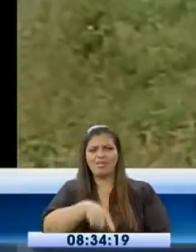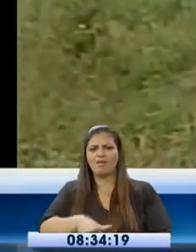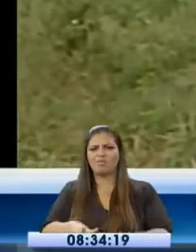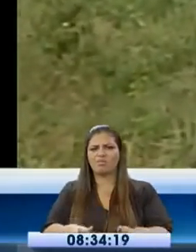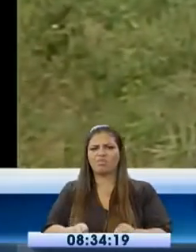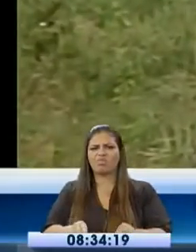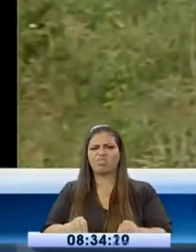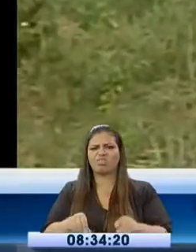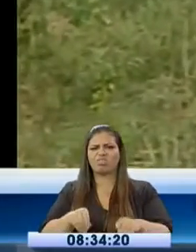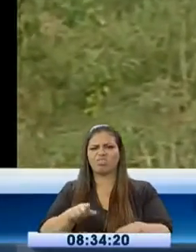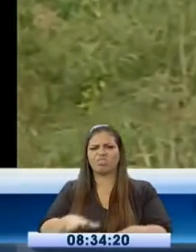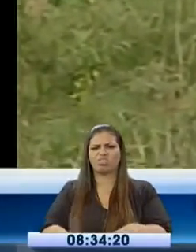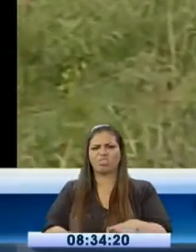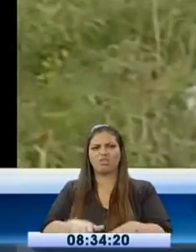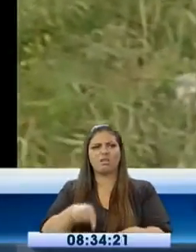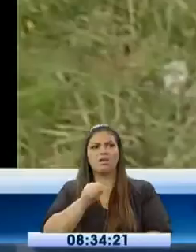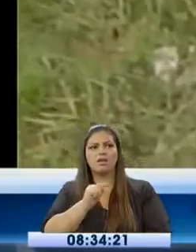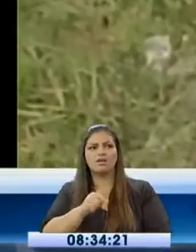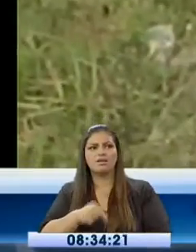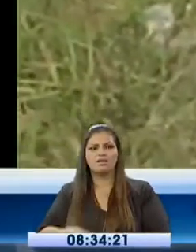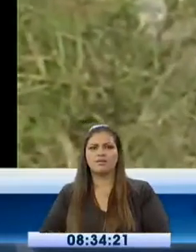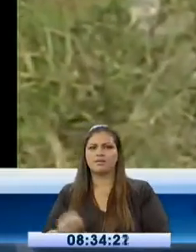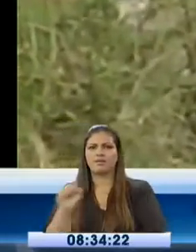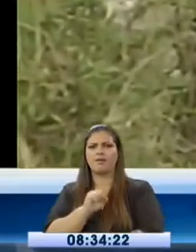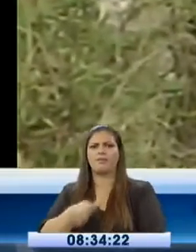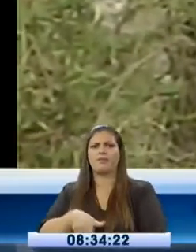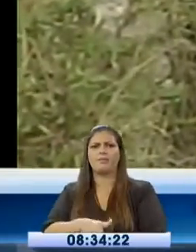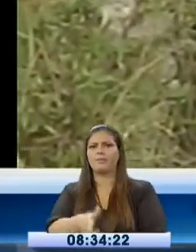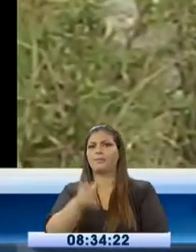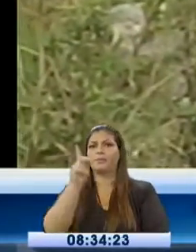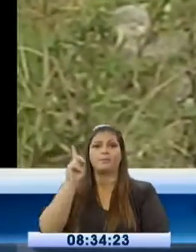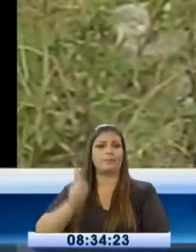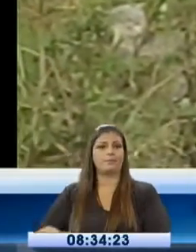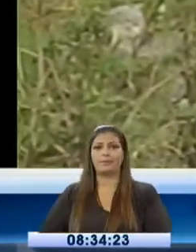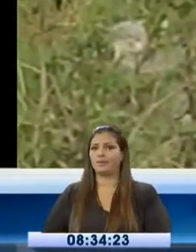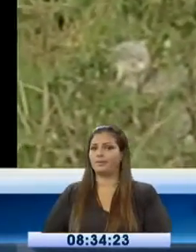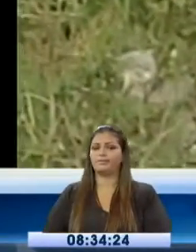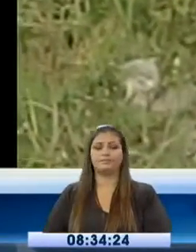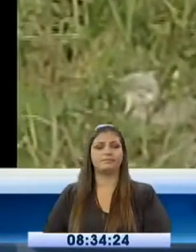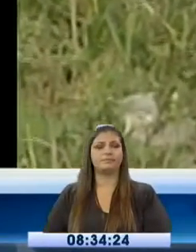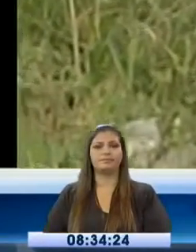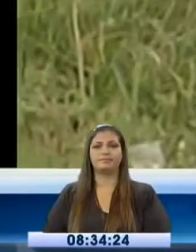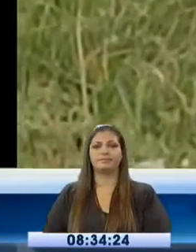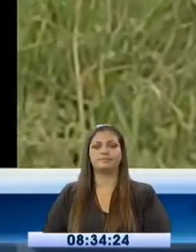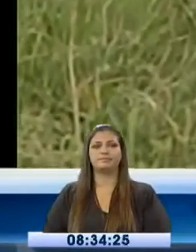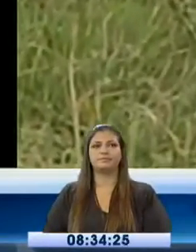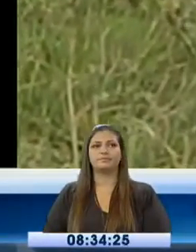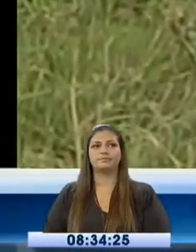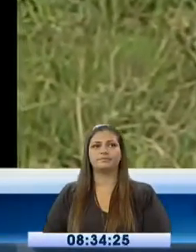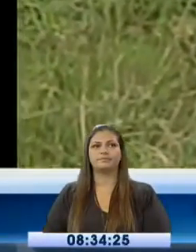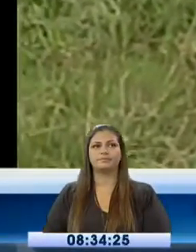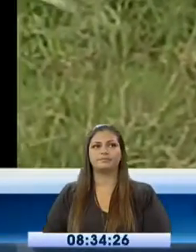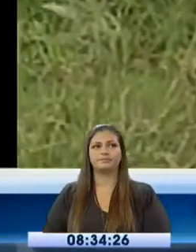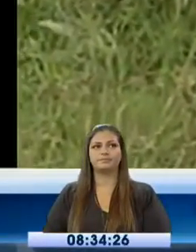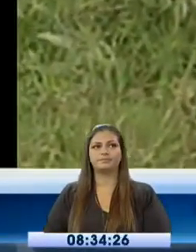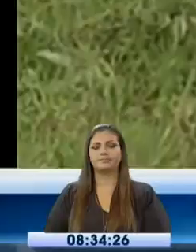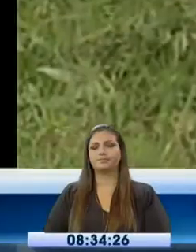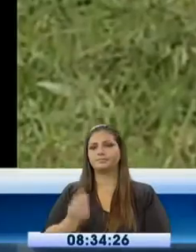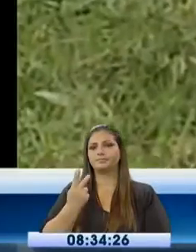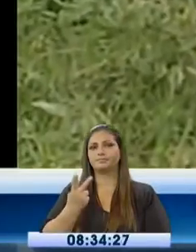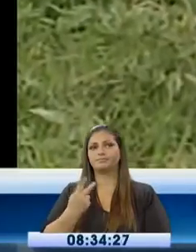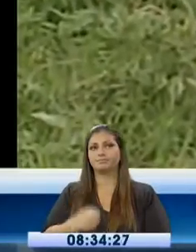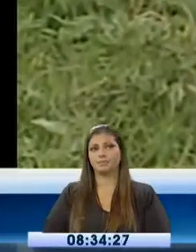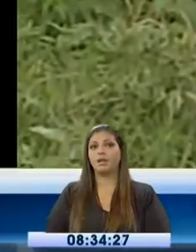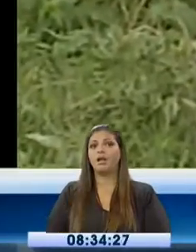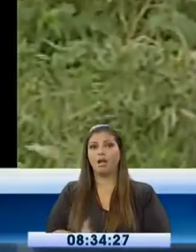monte. Y allá en la principal tampoco no puede porque están las calles hechas huecos. Por el culera, una culera la otra vez ahí en ese monte metido ahí, culera, vea.